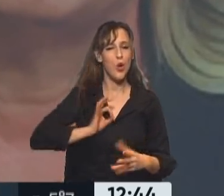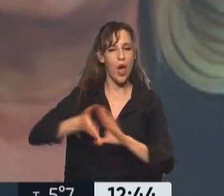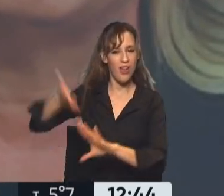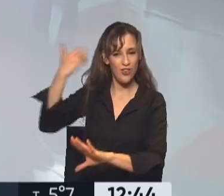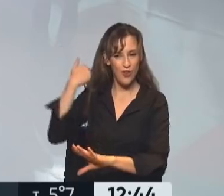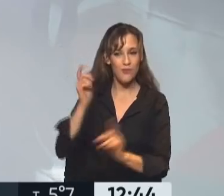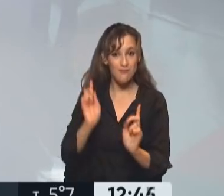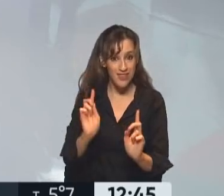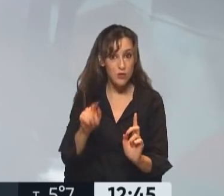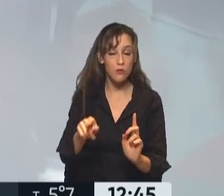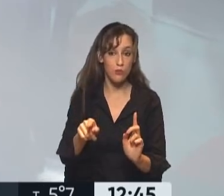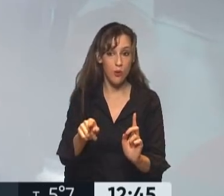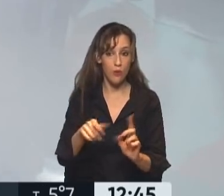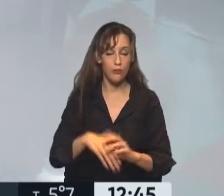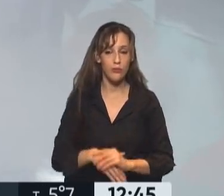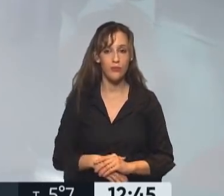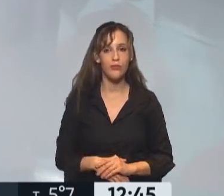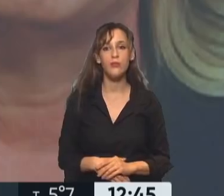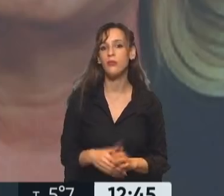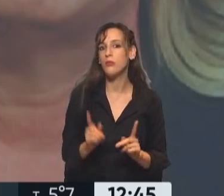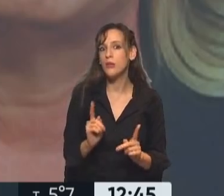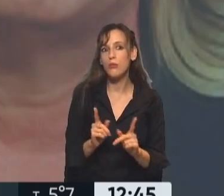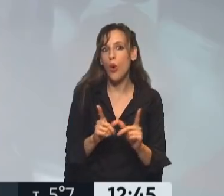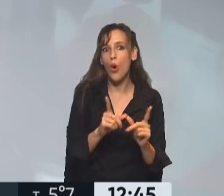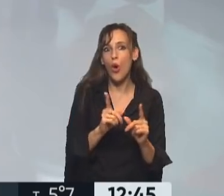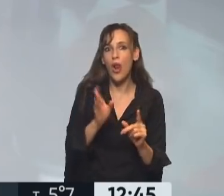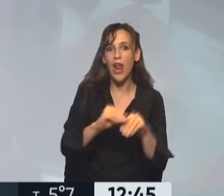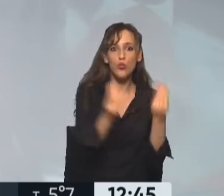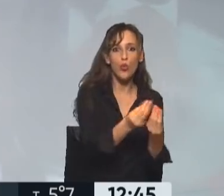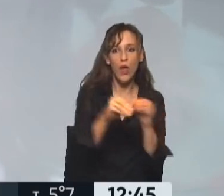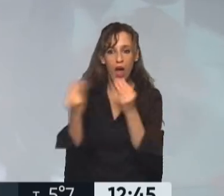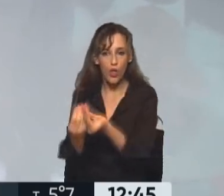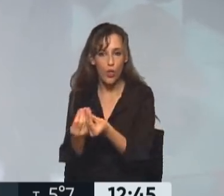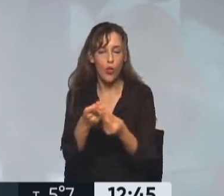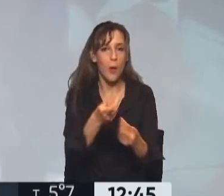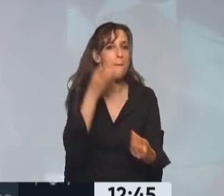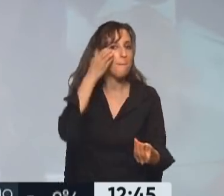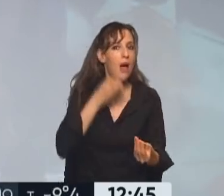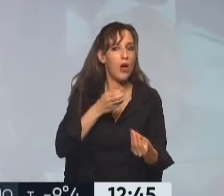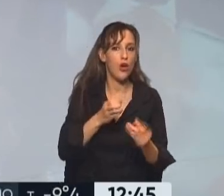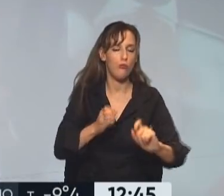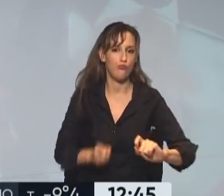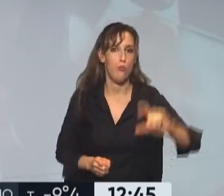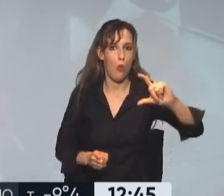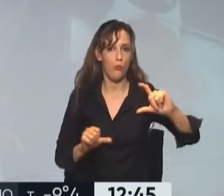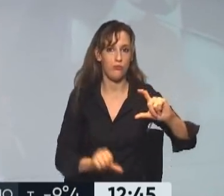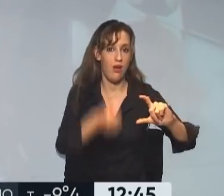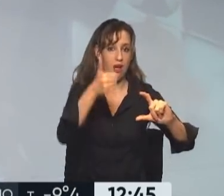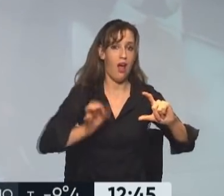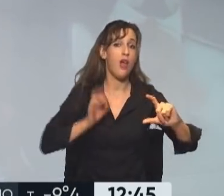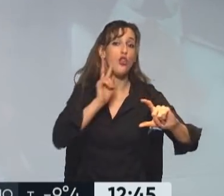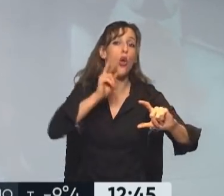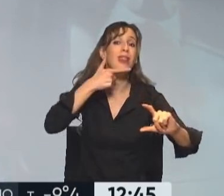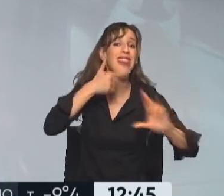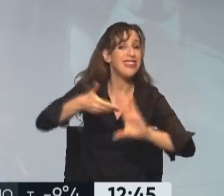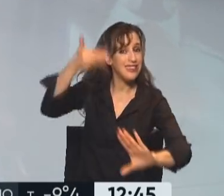vos planteás que se tradujo en números que le dieron una amplísima victoria a Macron en la segunda vuelta electoral en 2017.